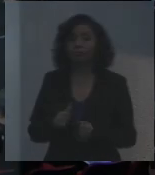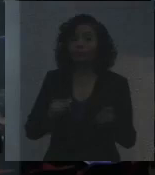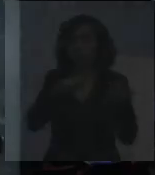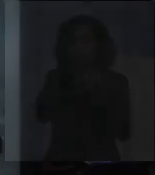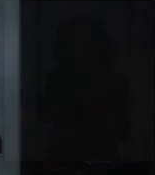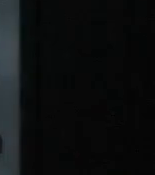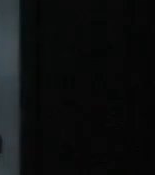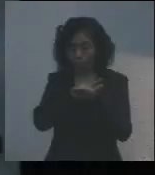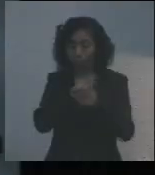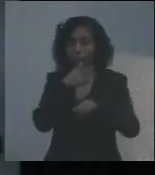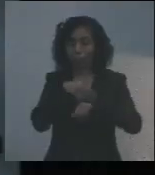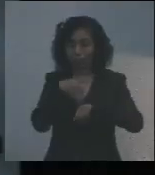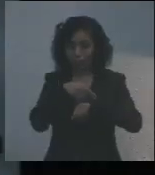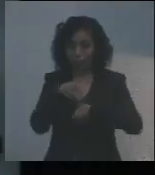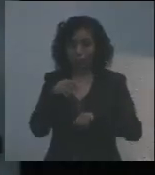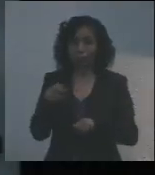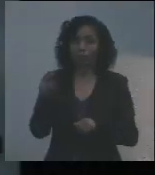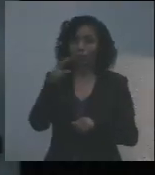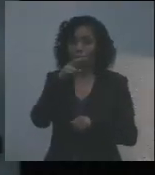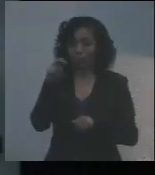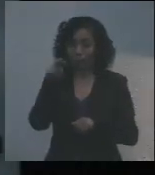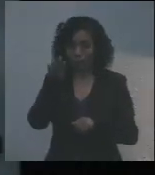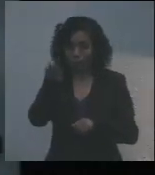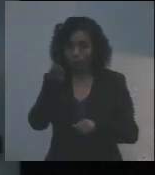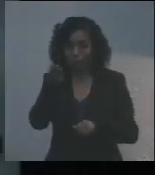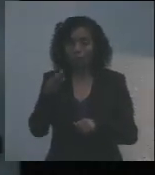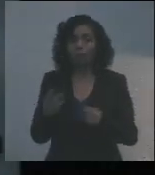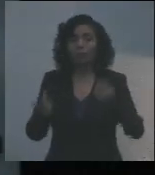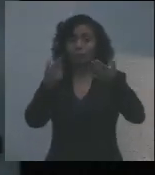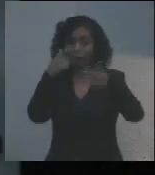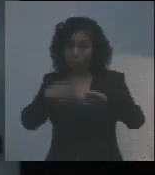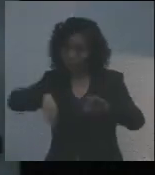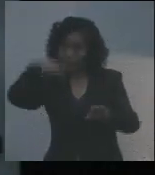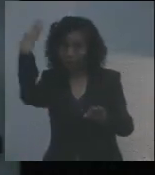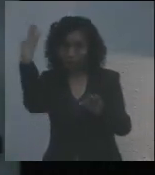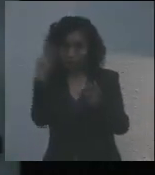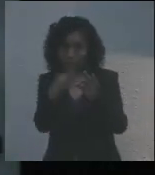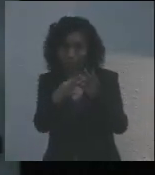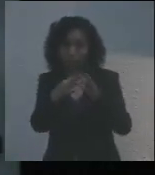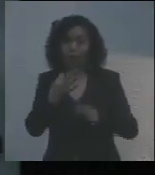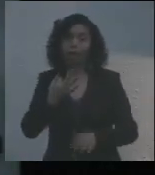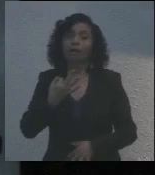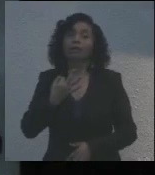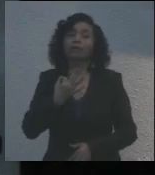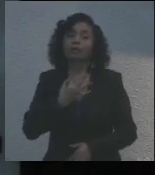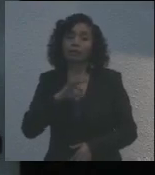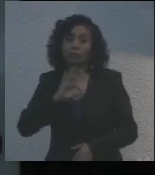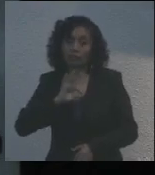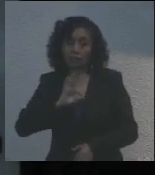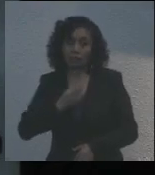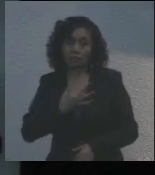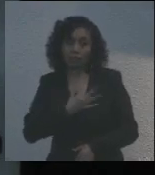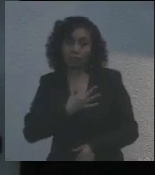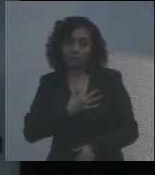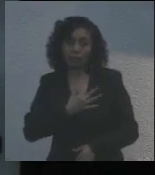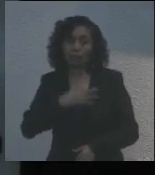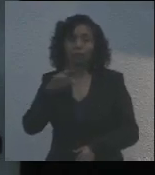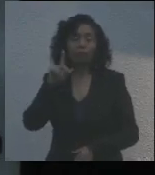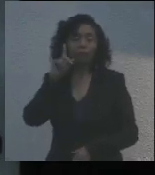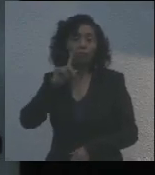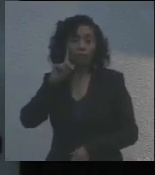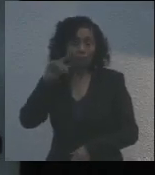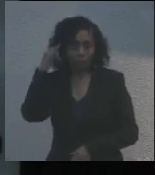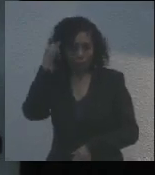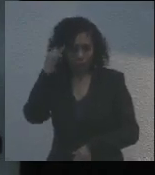219 por el que se instituye la medalla al mérito mujer indígena maya María petrona wicap la